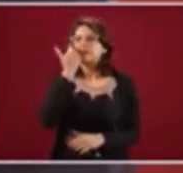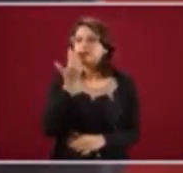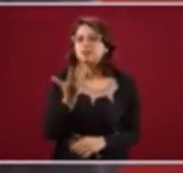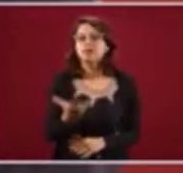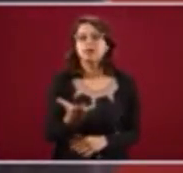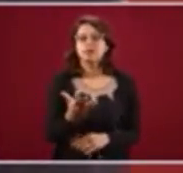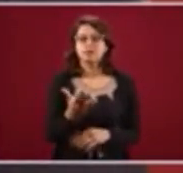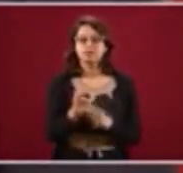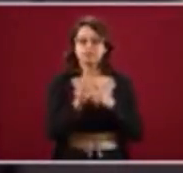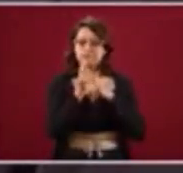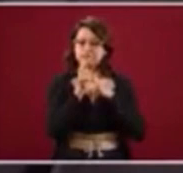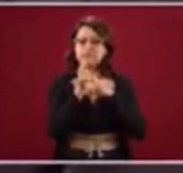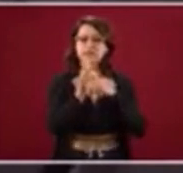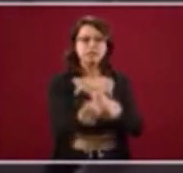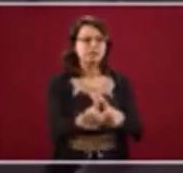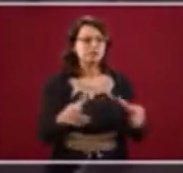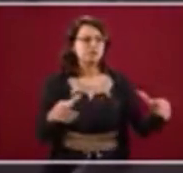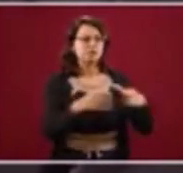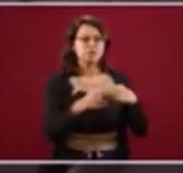el status quo.